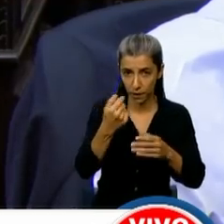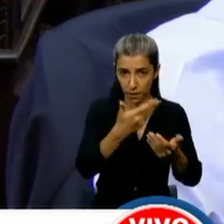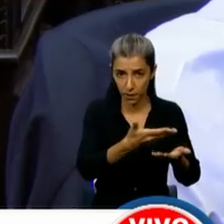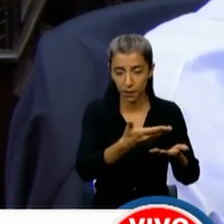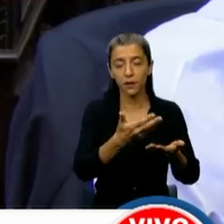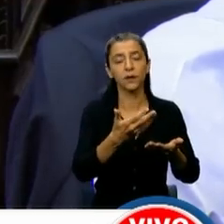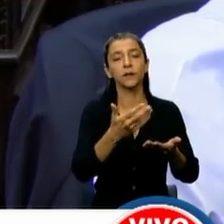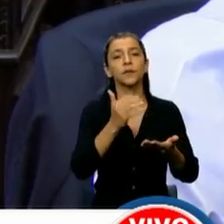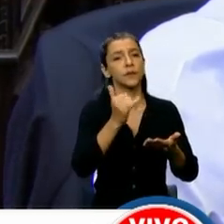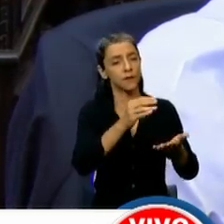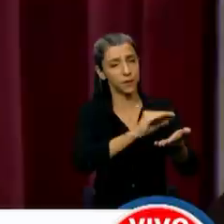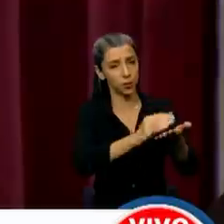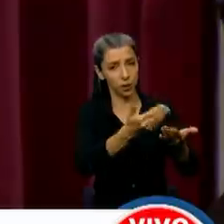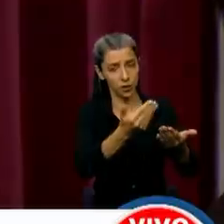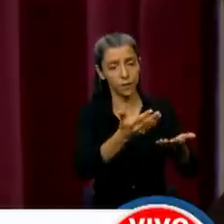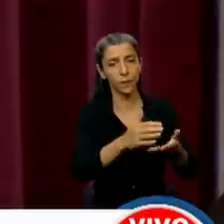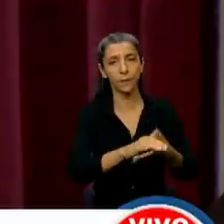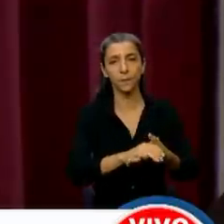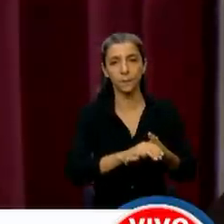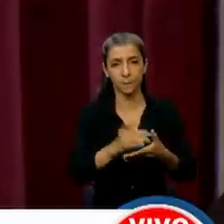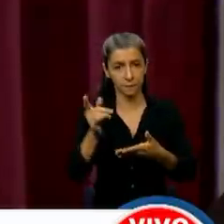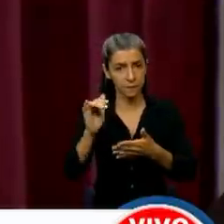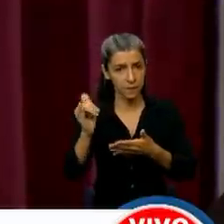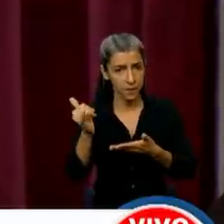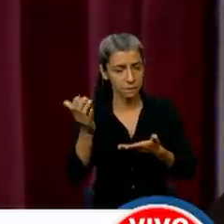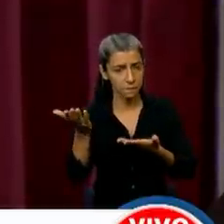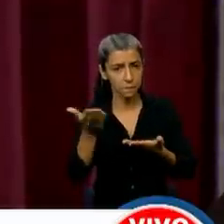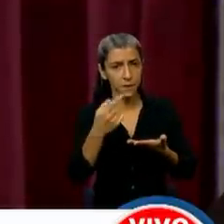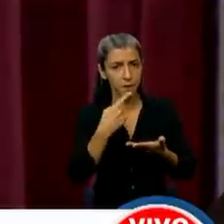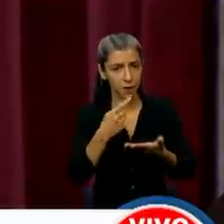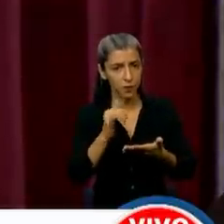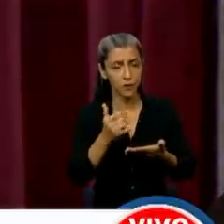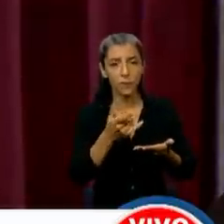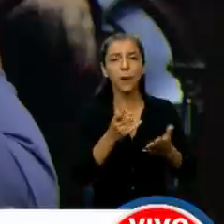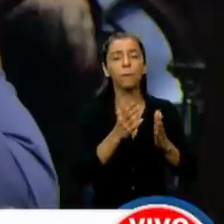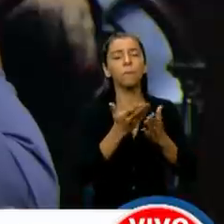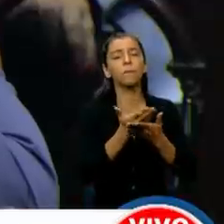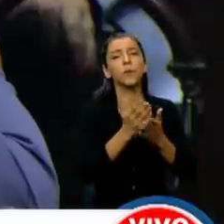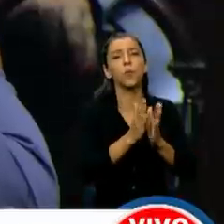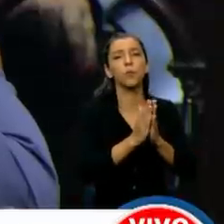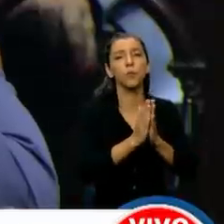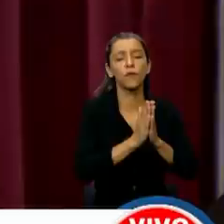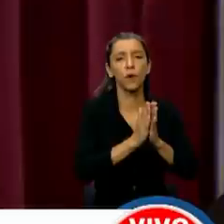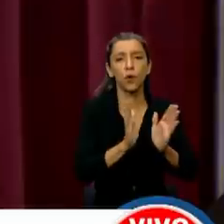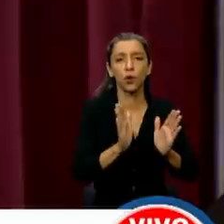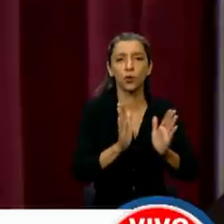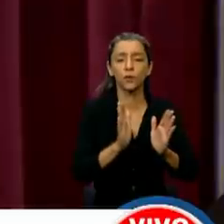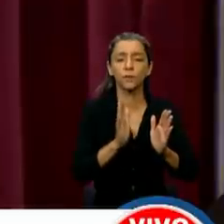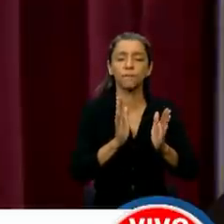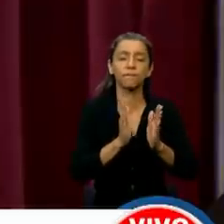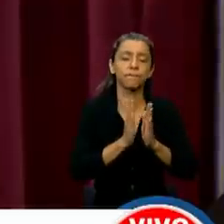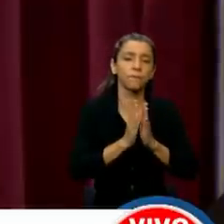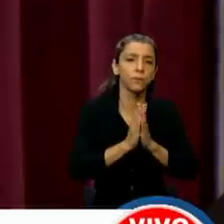a diputado ritondo si he sido el episodio y pedir un favor sin título en tren